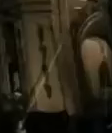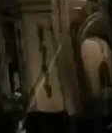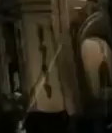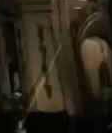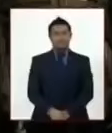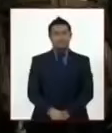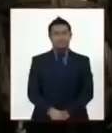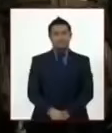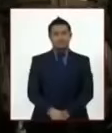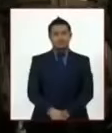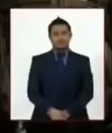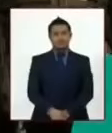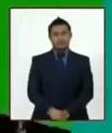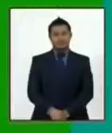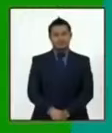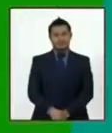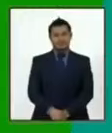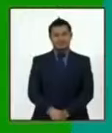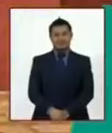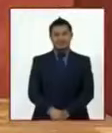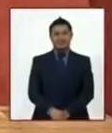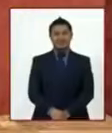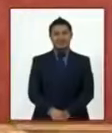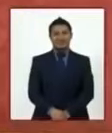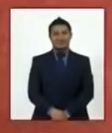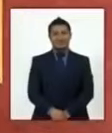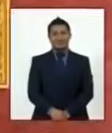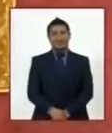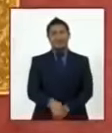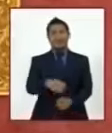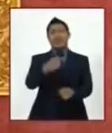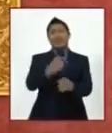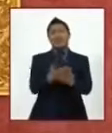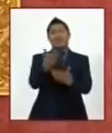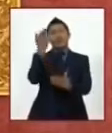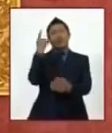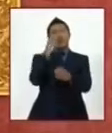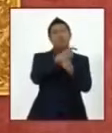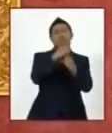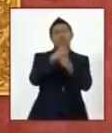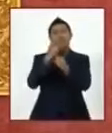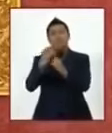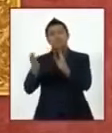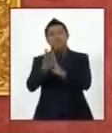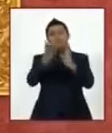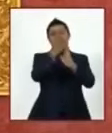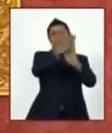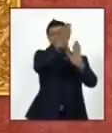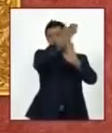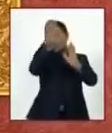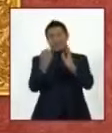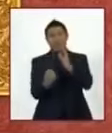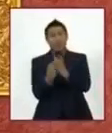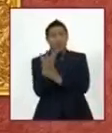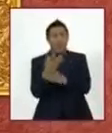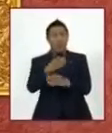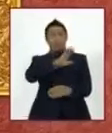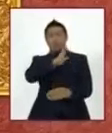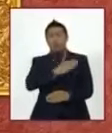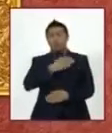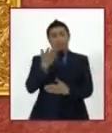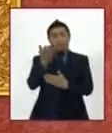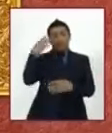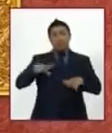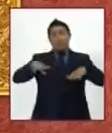religiosas? Veámoslo. Las primeras obras arquitectónicas en la Nueva España, como el Palacio de